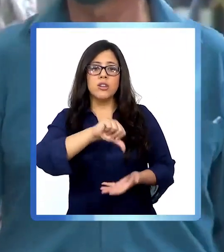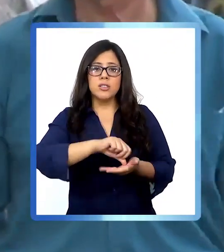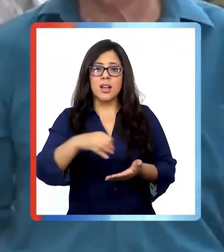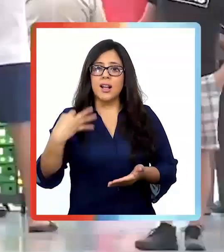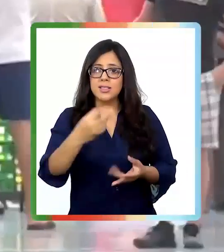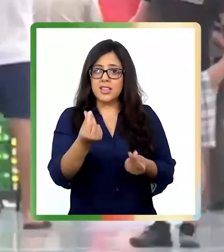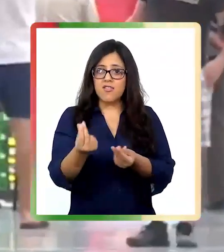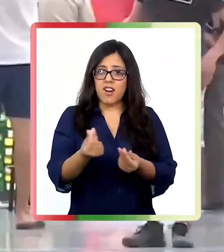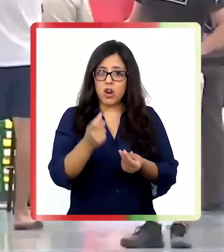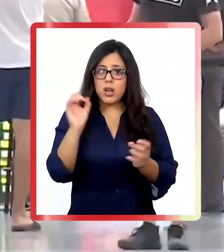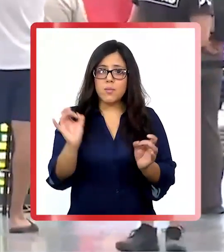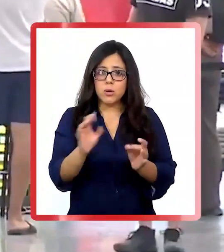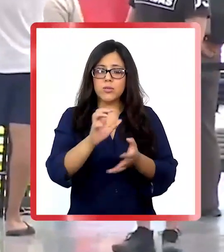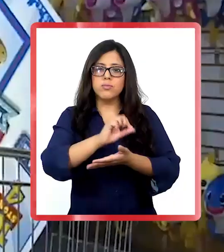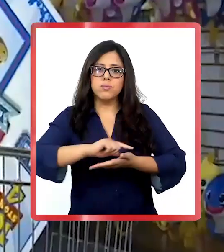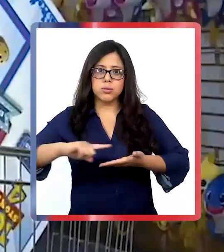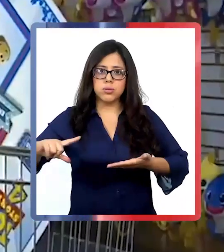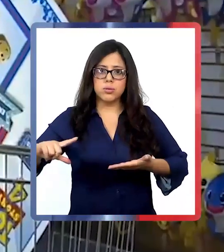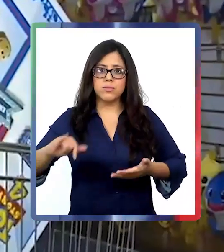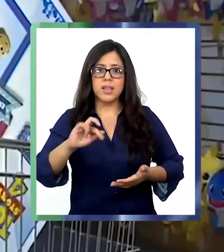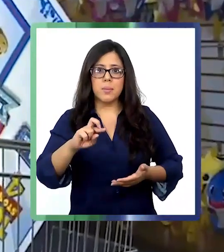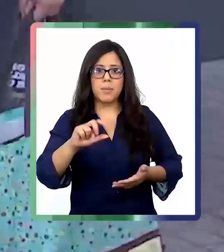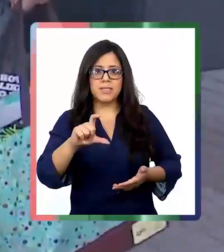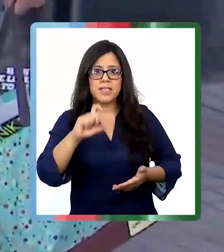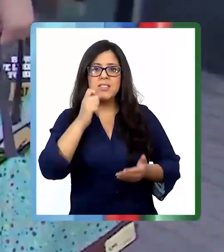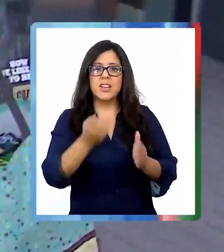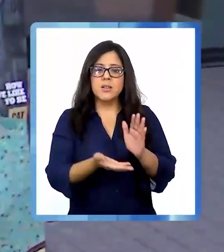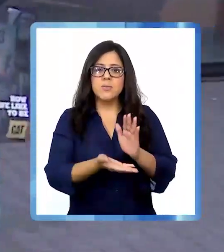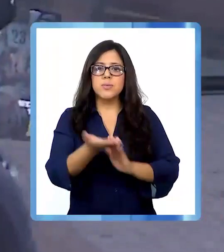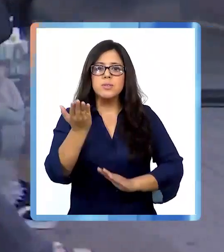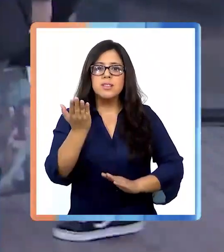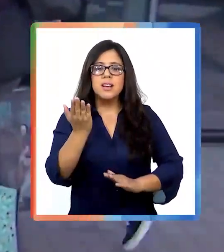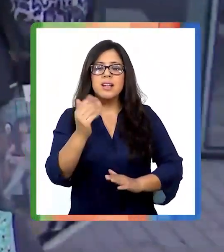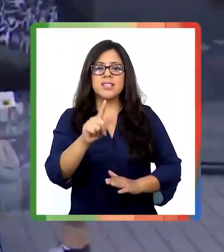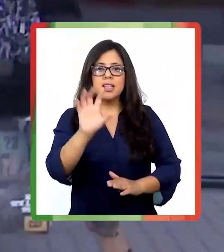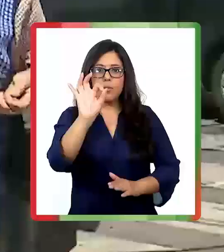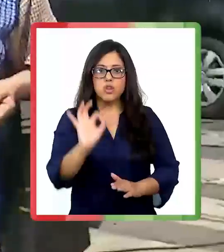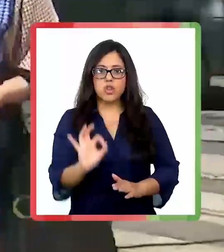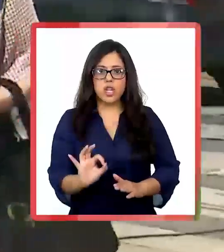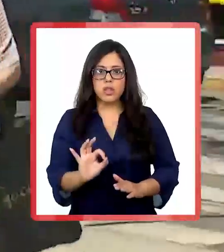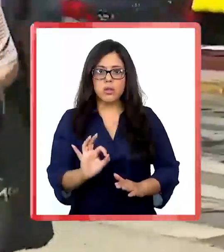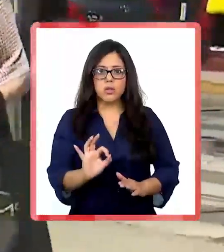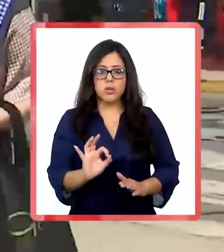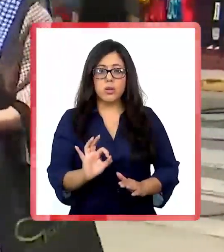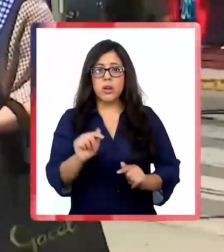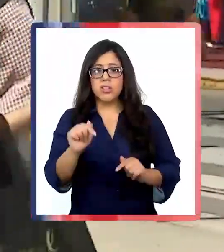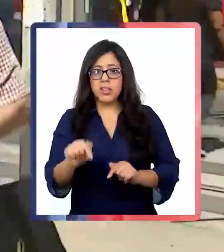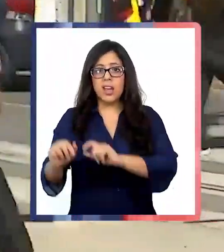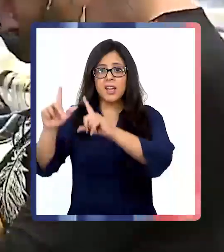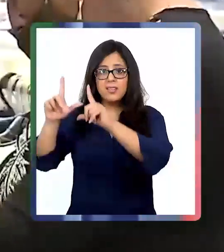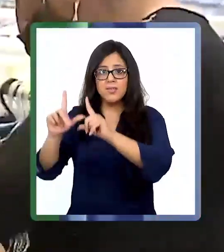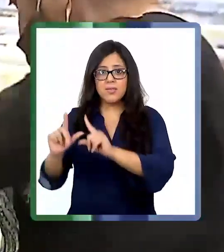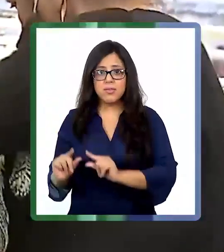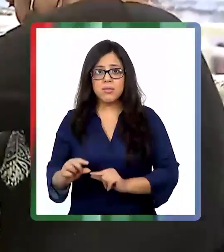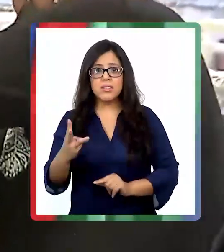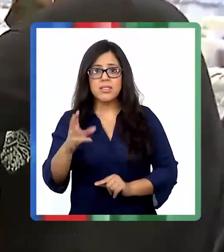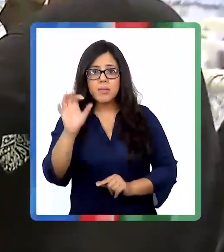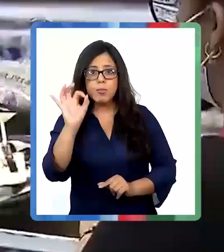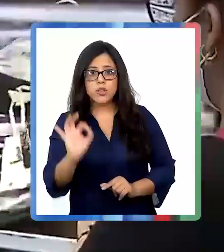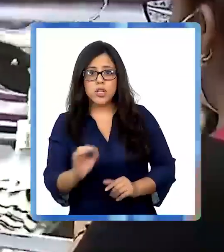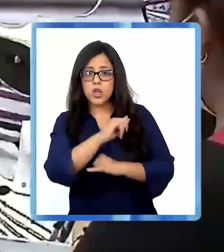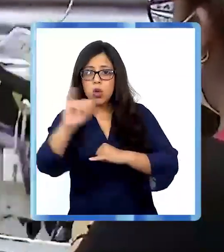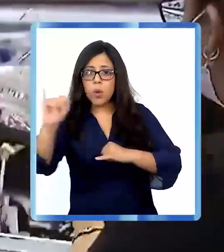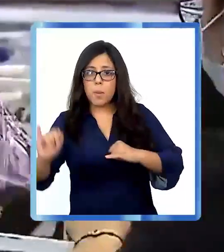que los precios seguirán subiendo. El IPC va a llegar a 7% durante algunos meses y va a bajar a 3%